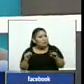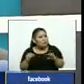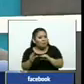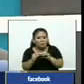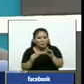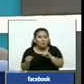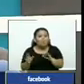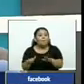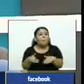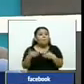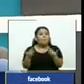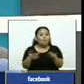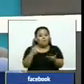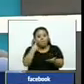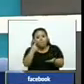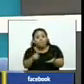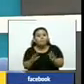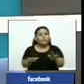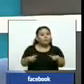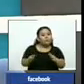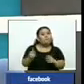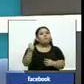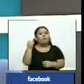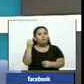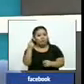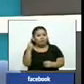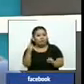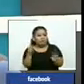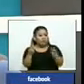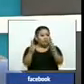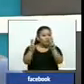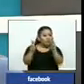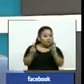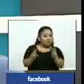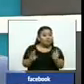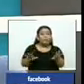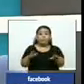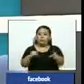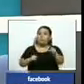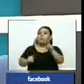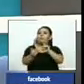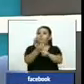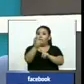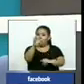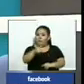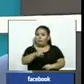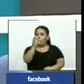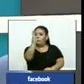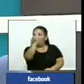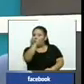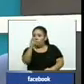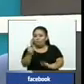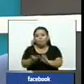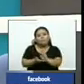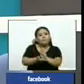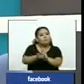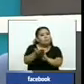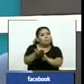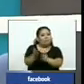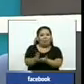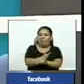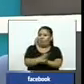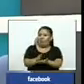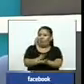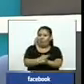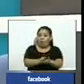buscar los puntos de entendimiento para lograr que nuestro país salga adelante. Nada, aquí no hay